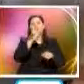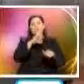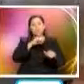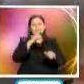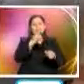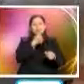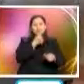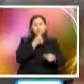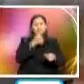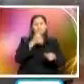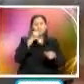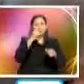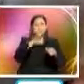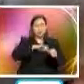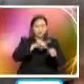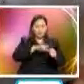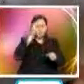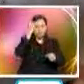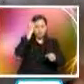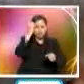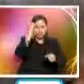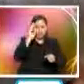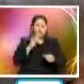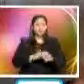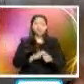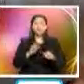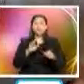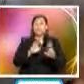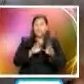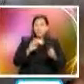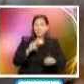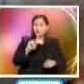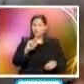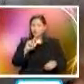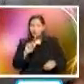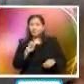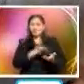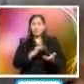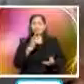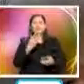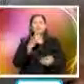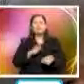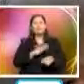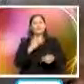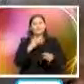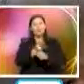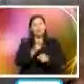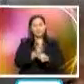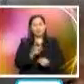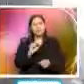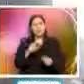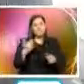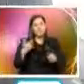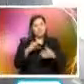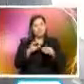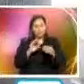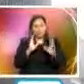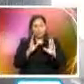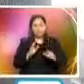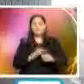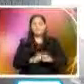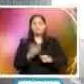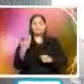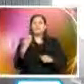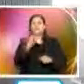Down. Doctora Carla, buenos días, bienvenida, ¿cómo estás? Muchas gracias, bien, gracias por la invitación. Oye, como bien lo comentábamos, lo comentaba hace